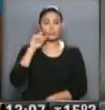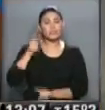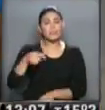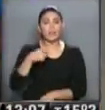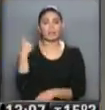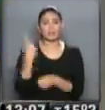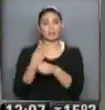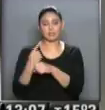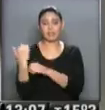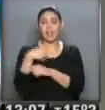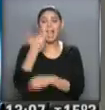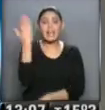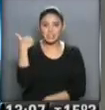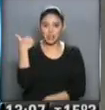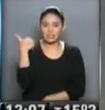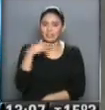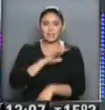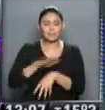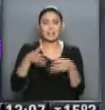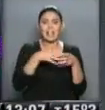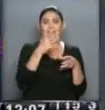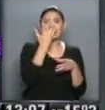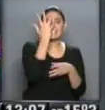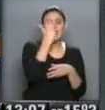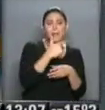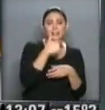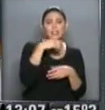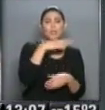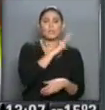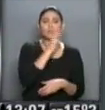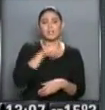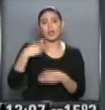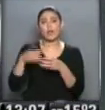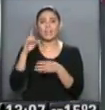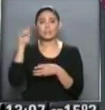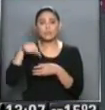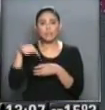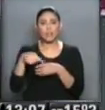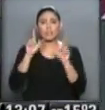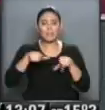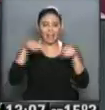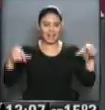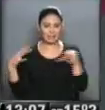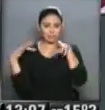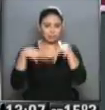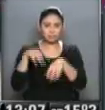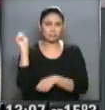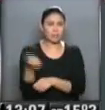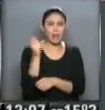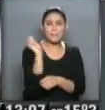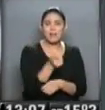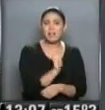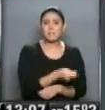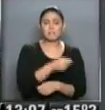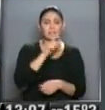ascenso. Ayer se mataron literalmente entre San Martín de Bursaco e Ituzaingó, invadieron la cancha, hubo palazos, tiros de goma, saquearon a los